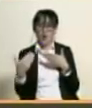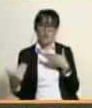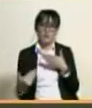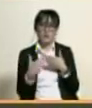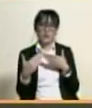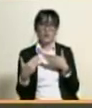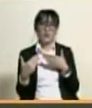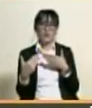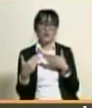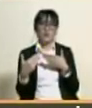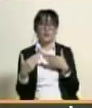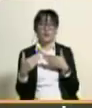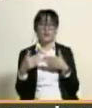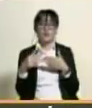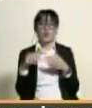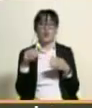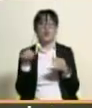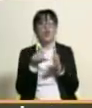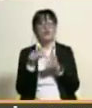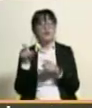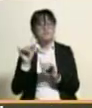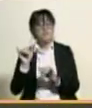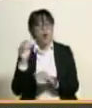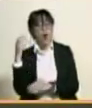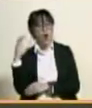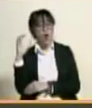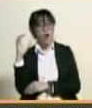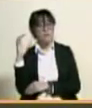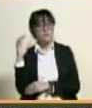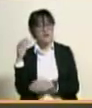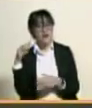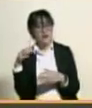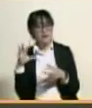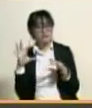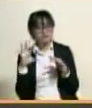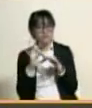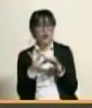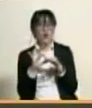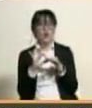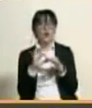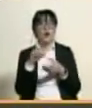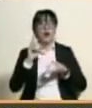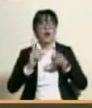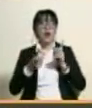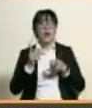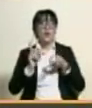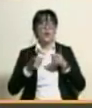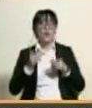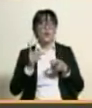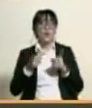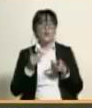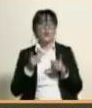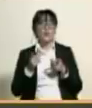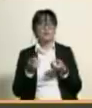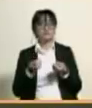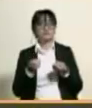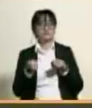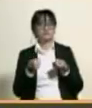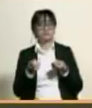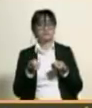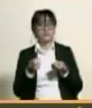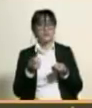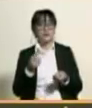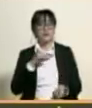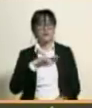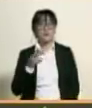permanentemente desde Colombia, en complicidad con algunos sistemas financieros